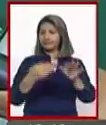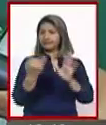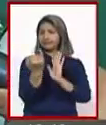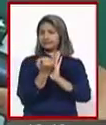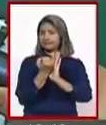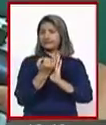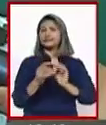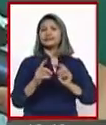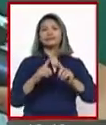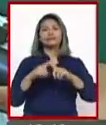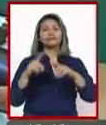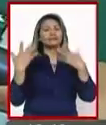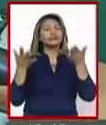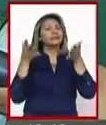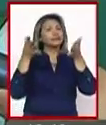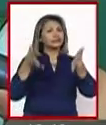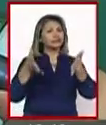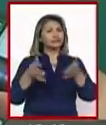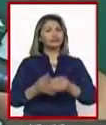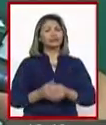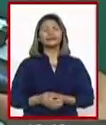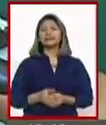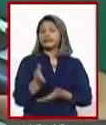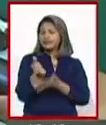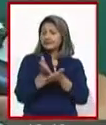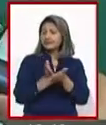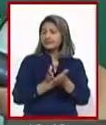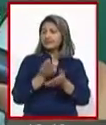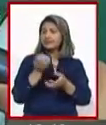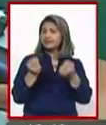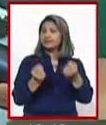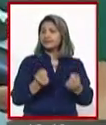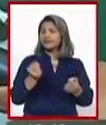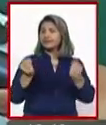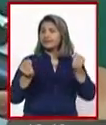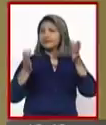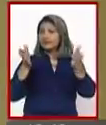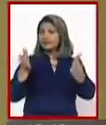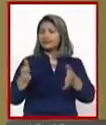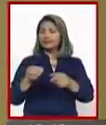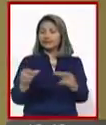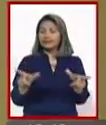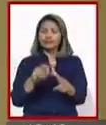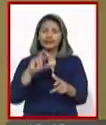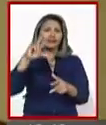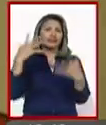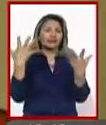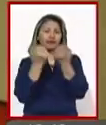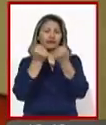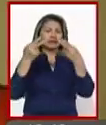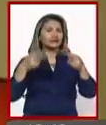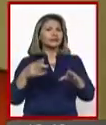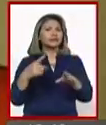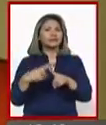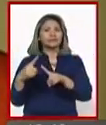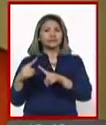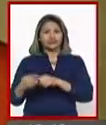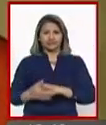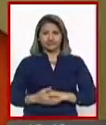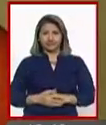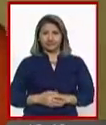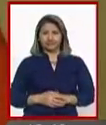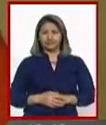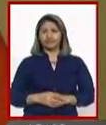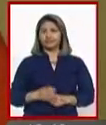protagonista, ya que han quedado restos del vehículo que había atropellado a esa persona. En el tercer accidente de tránsito suscitado este fin de